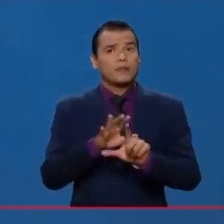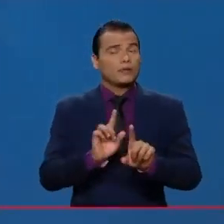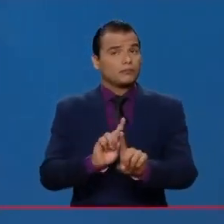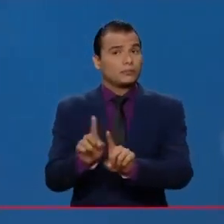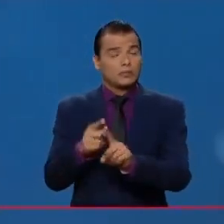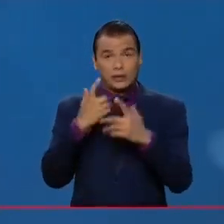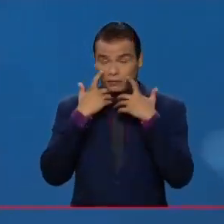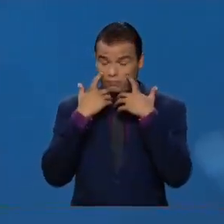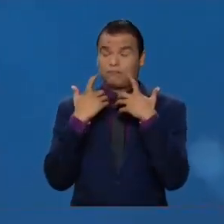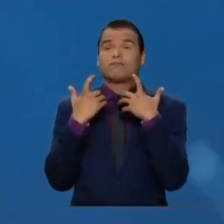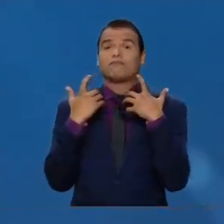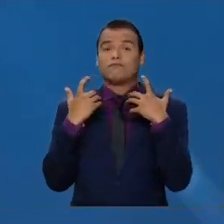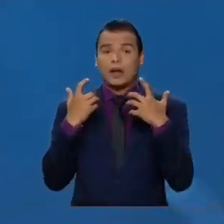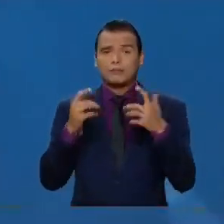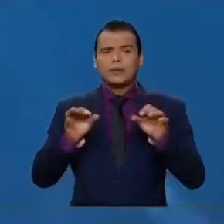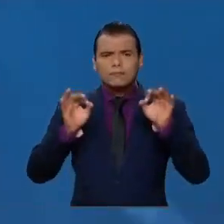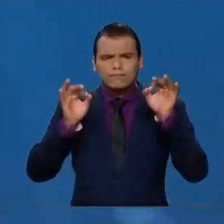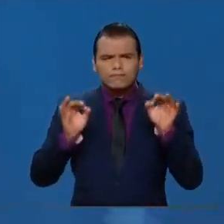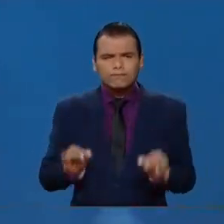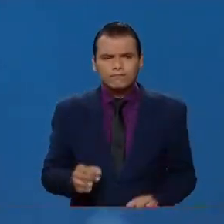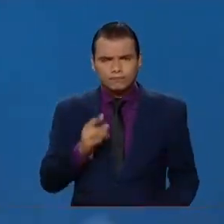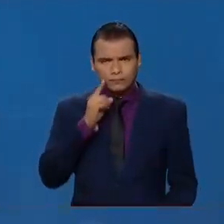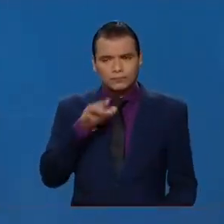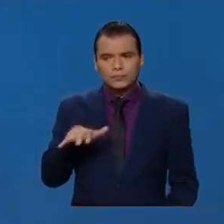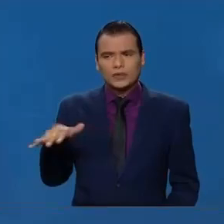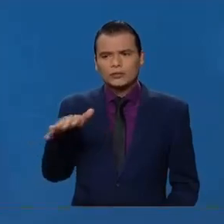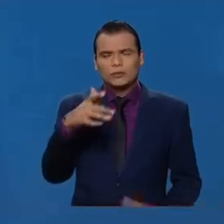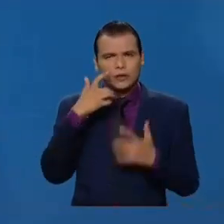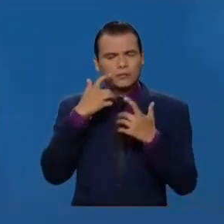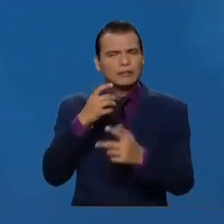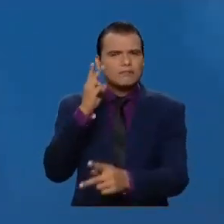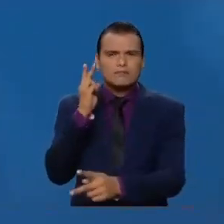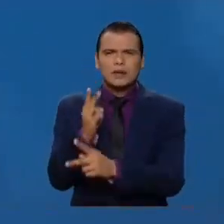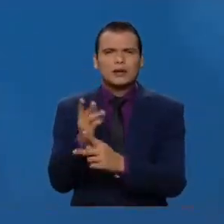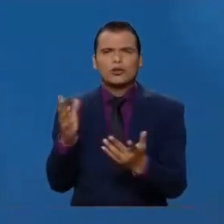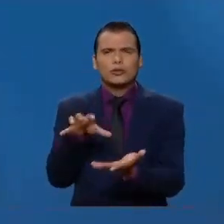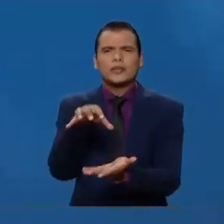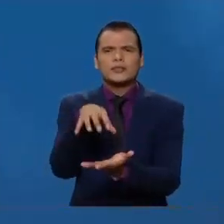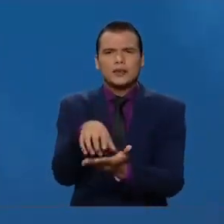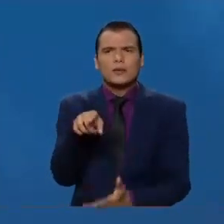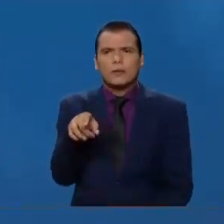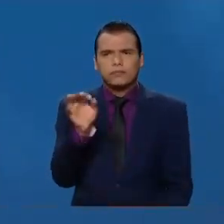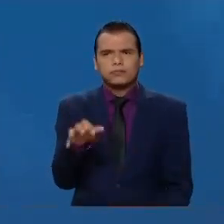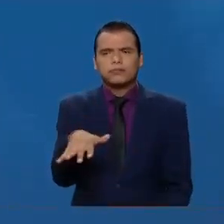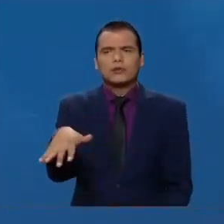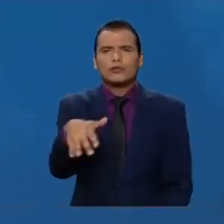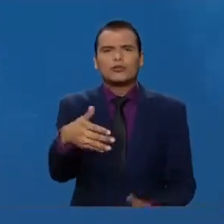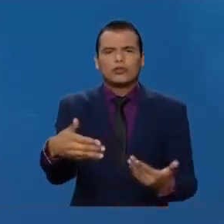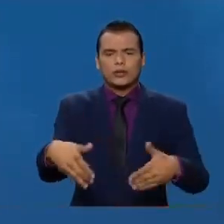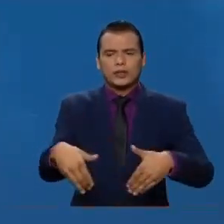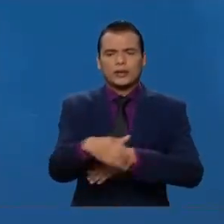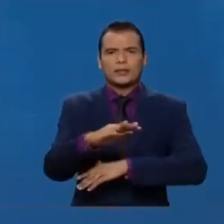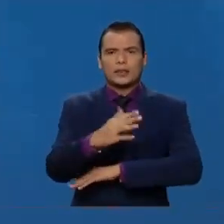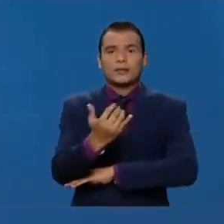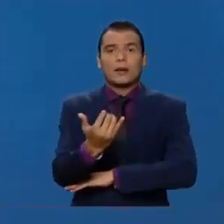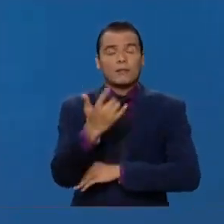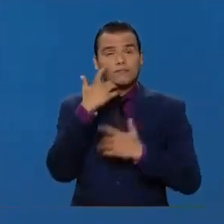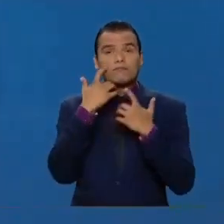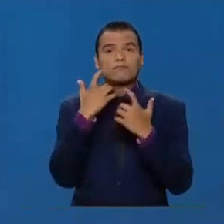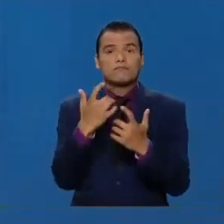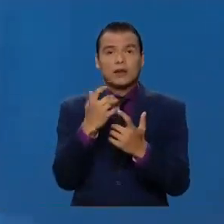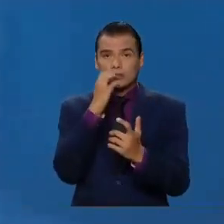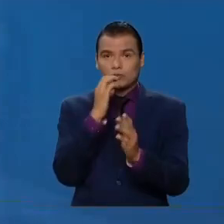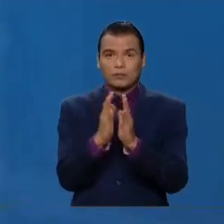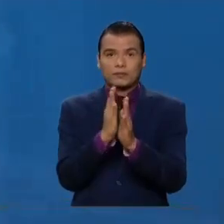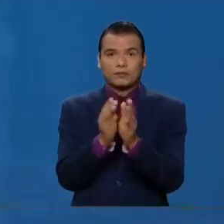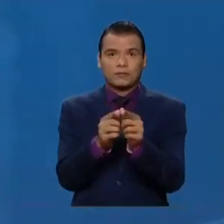registrados en impactantes videos. Una de las zonas más afectadas es el centro, especialmente el corredor de la calle Quinta. Jefferson,